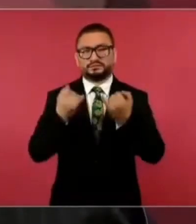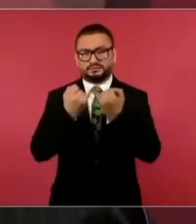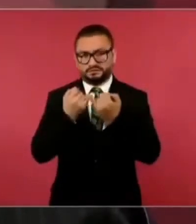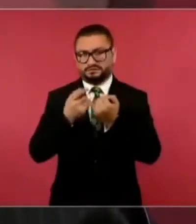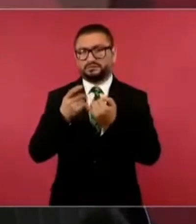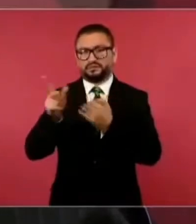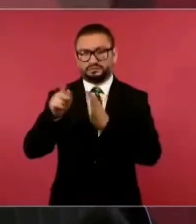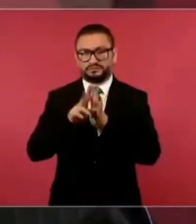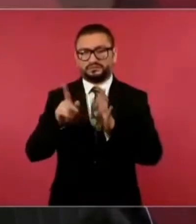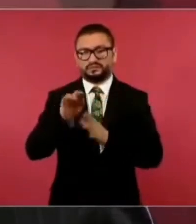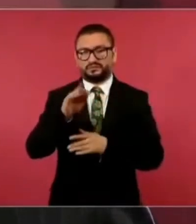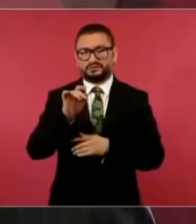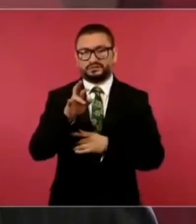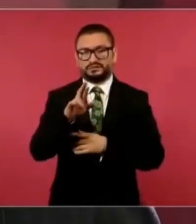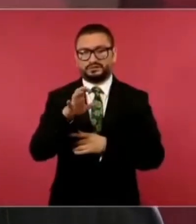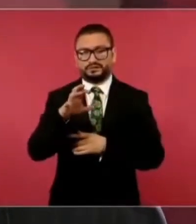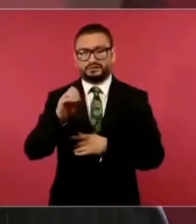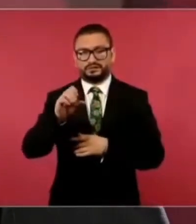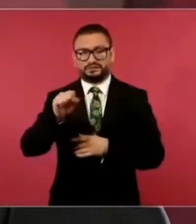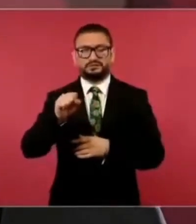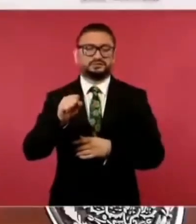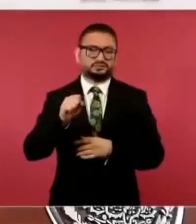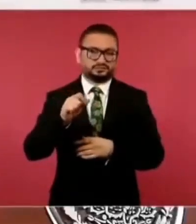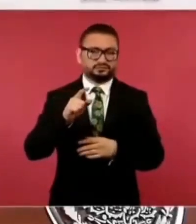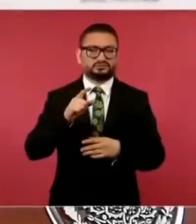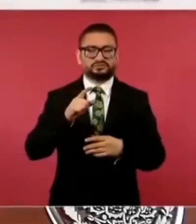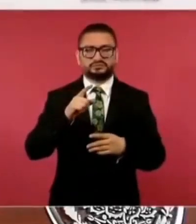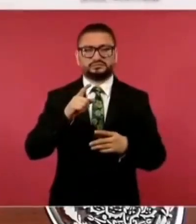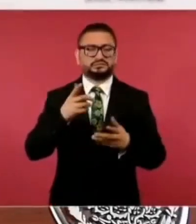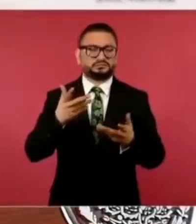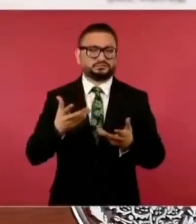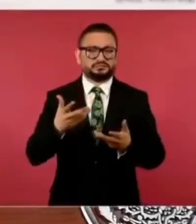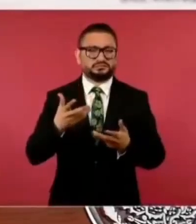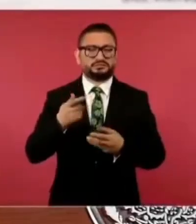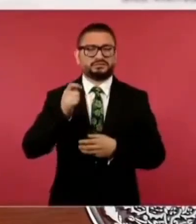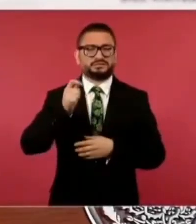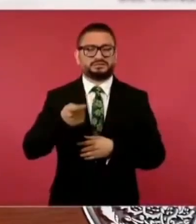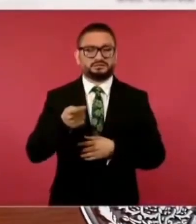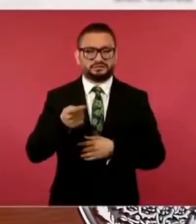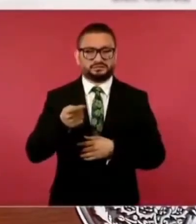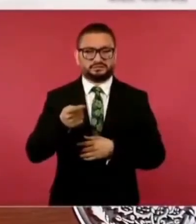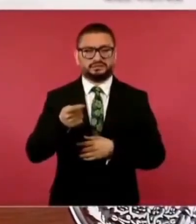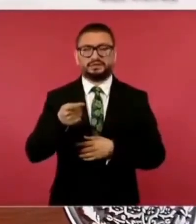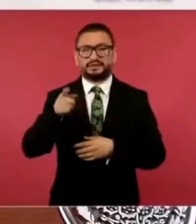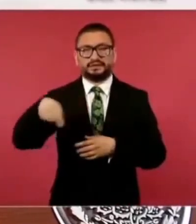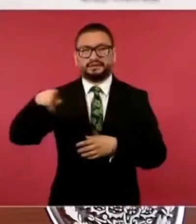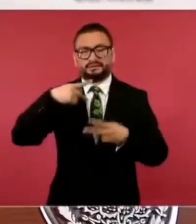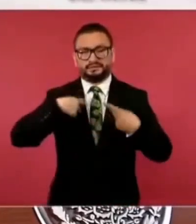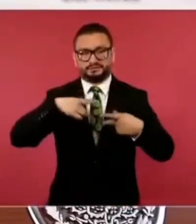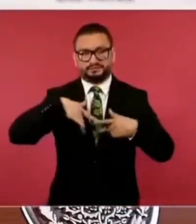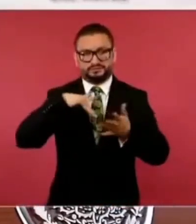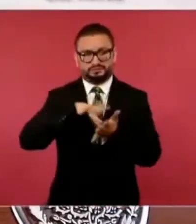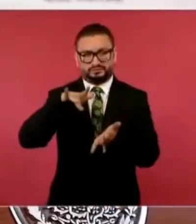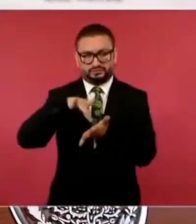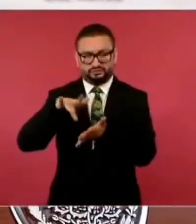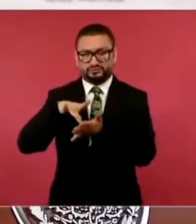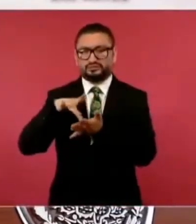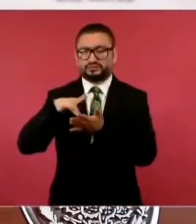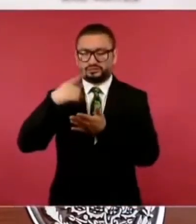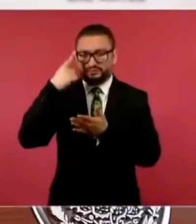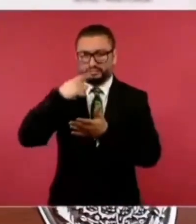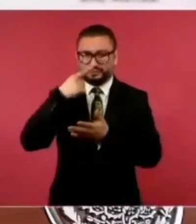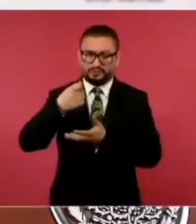financieros, es decir, los que aportaron a esa